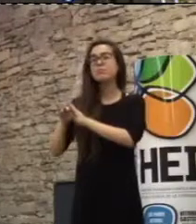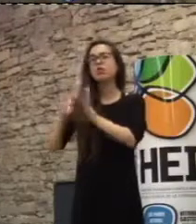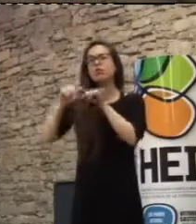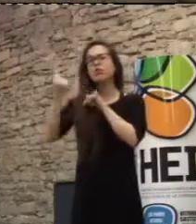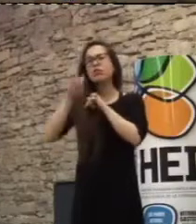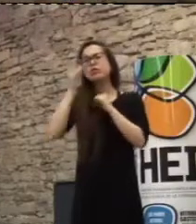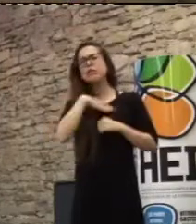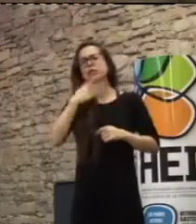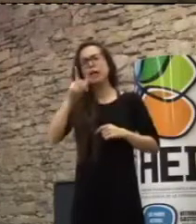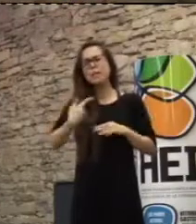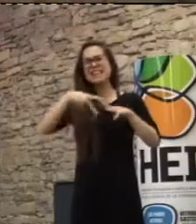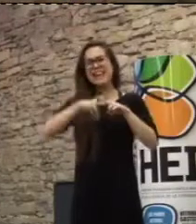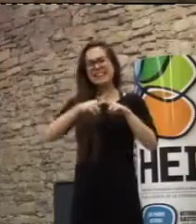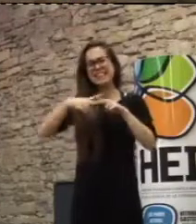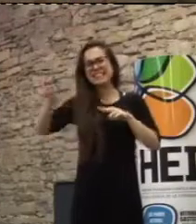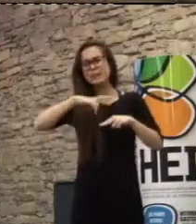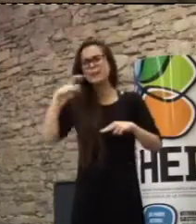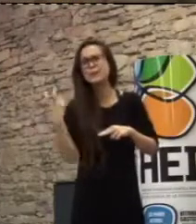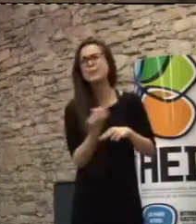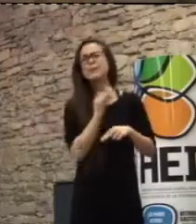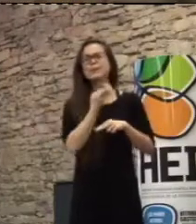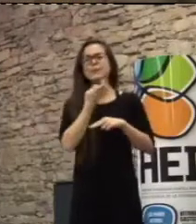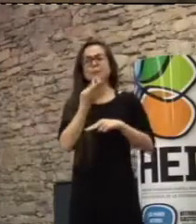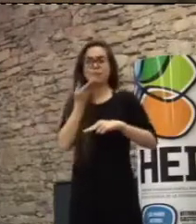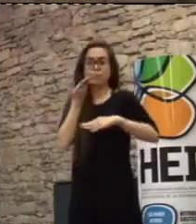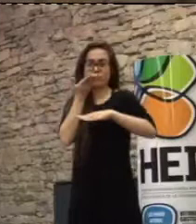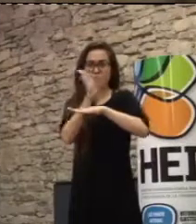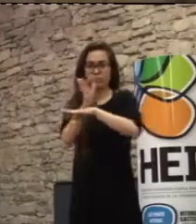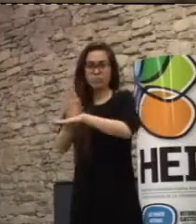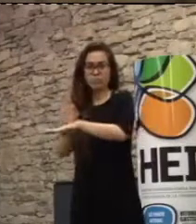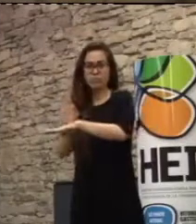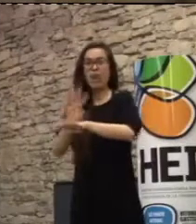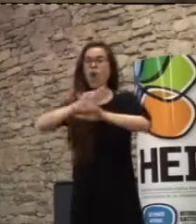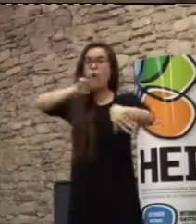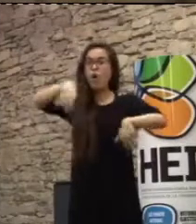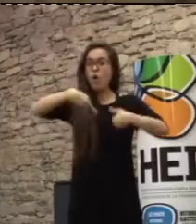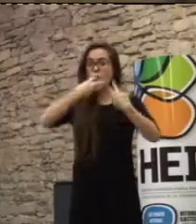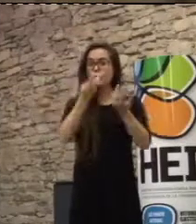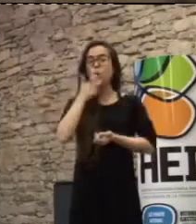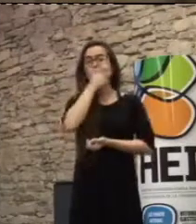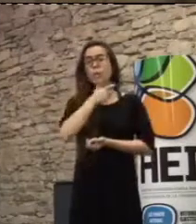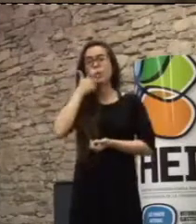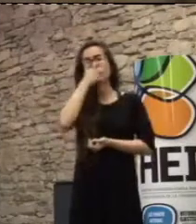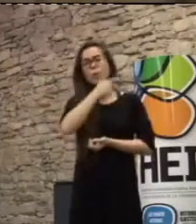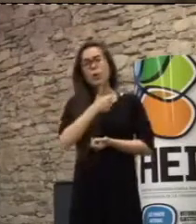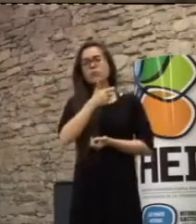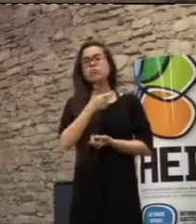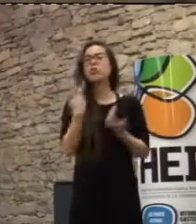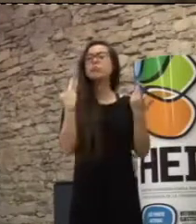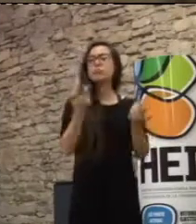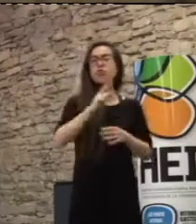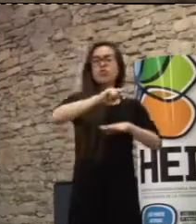que vamos a realizar próximamente de 8 horas de duración divididos en sesiones de dos horas